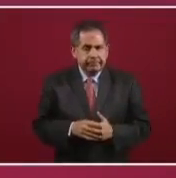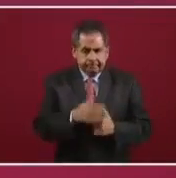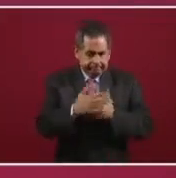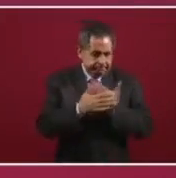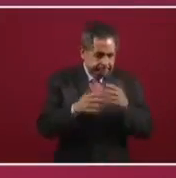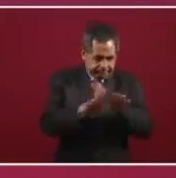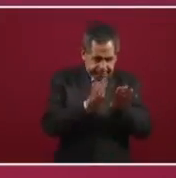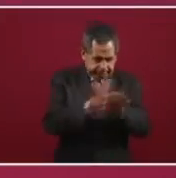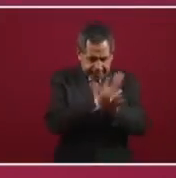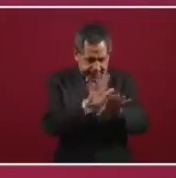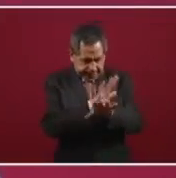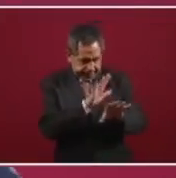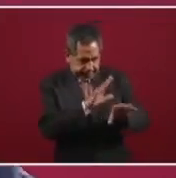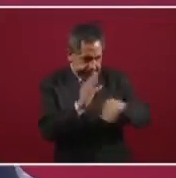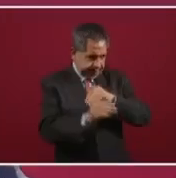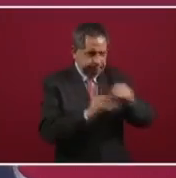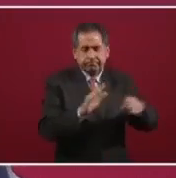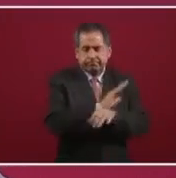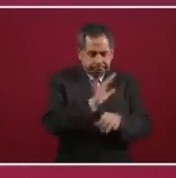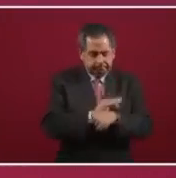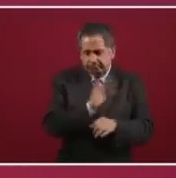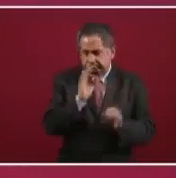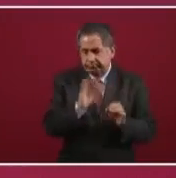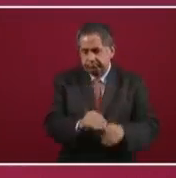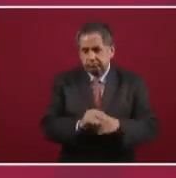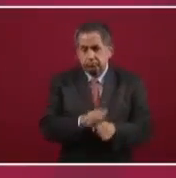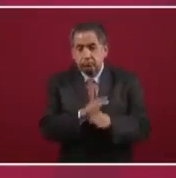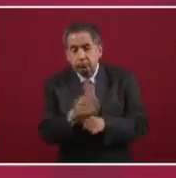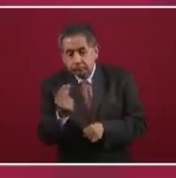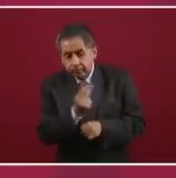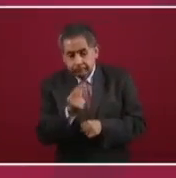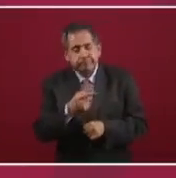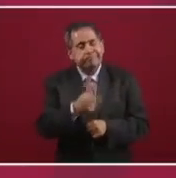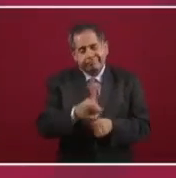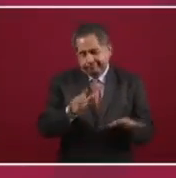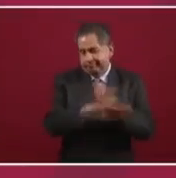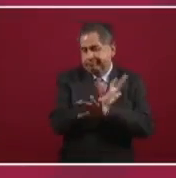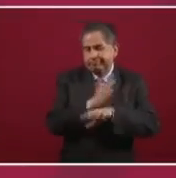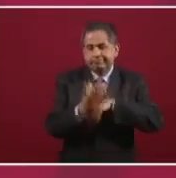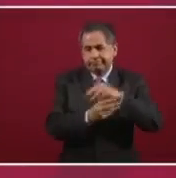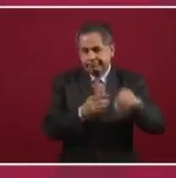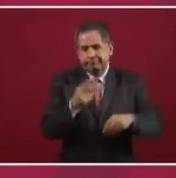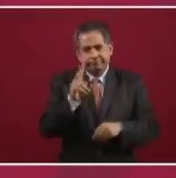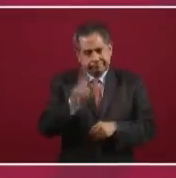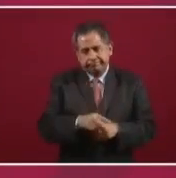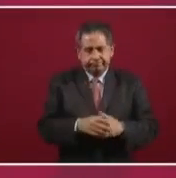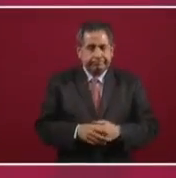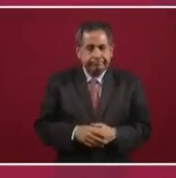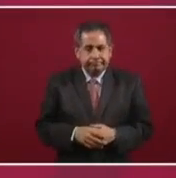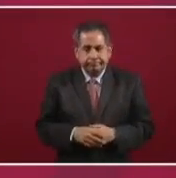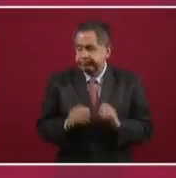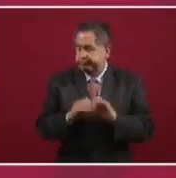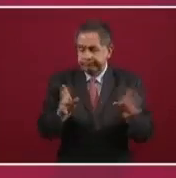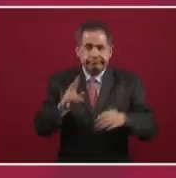llevar a cabo los cambios que necesita el Poder Judicial, porque sin duda